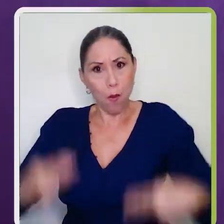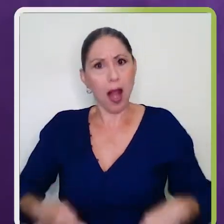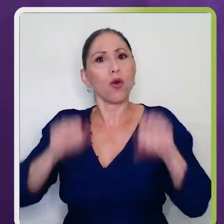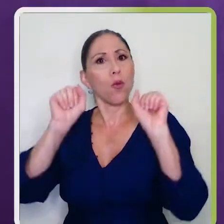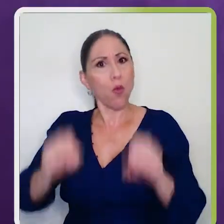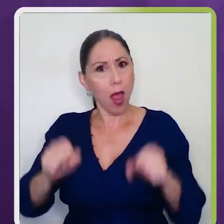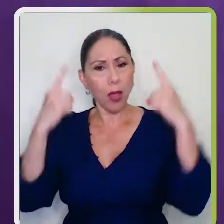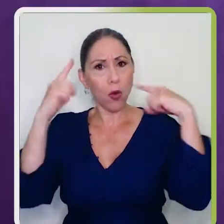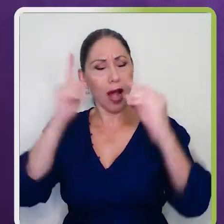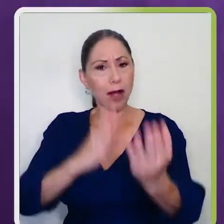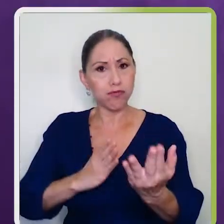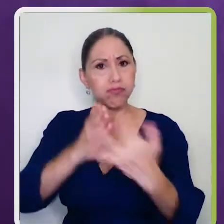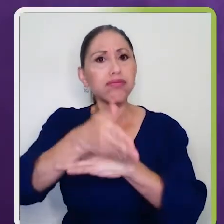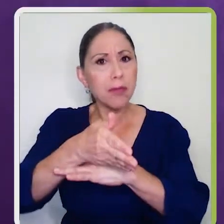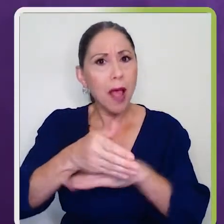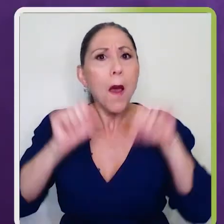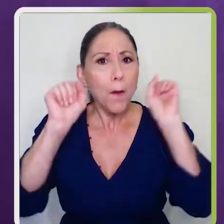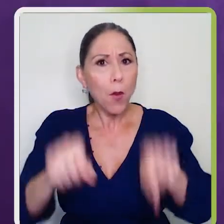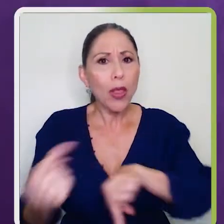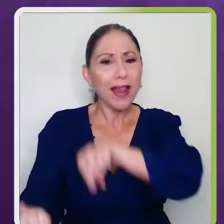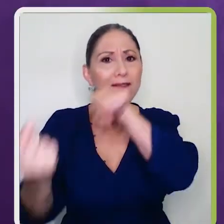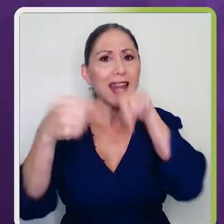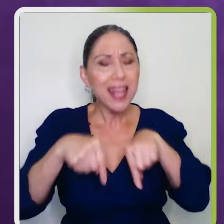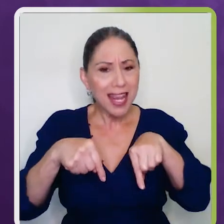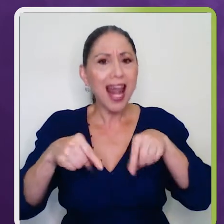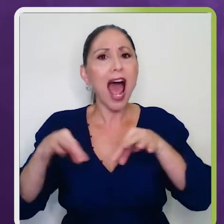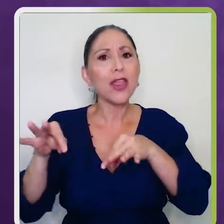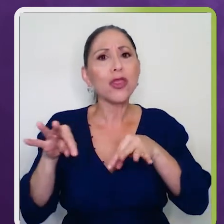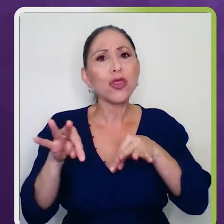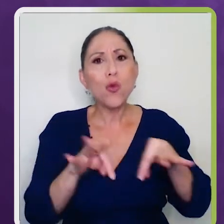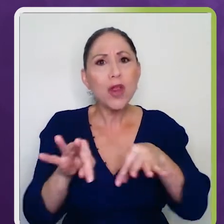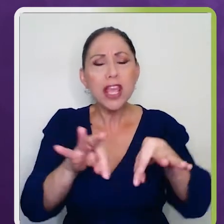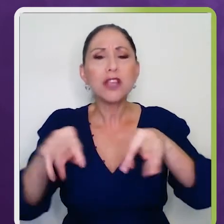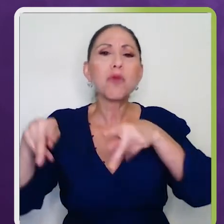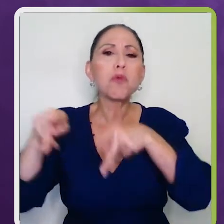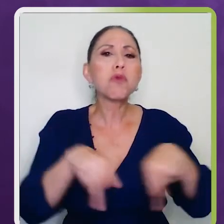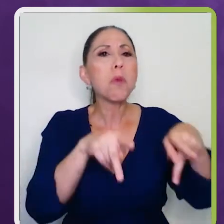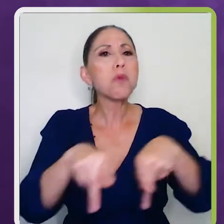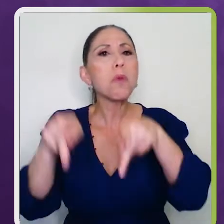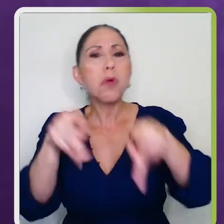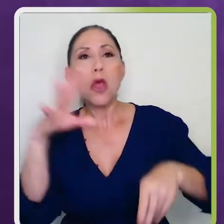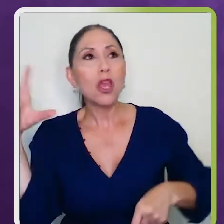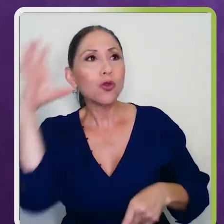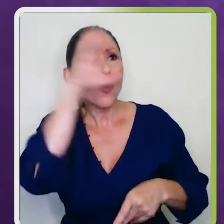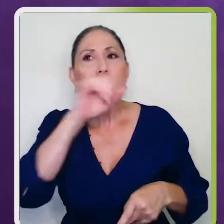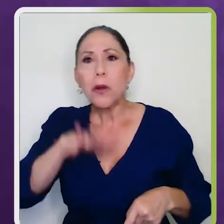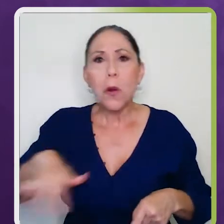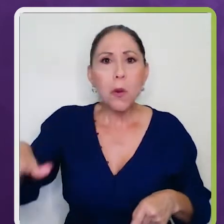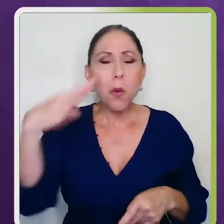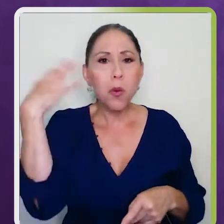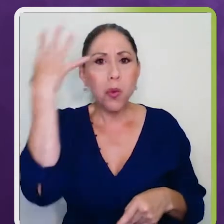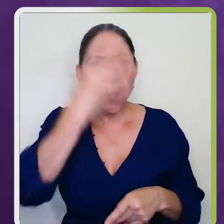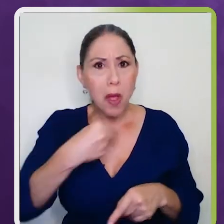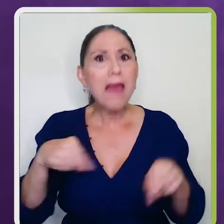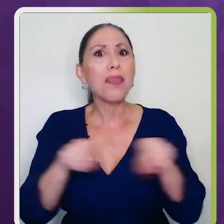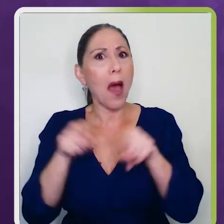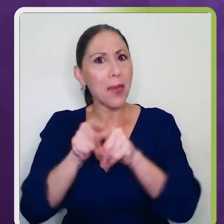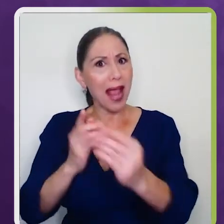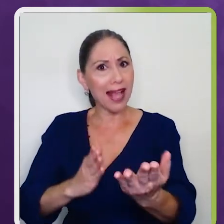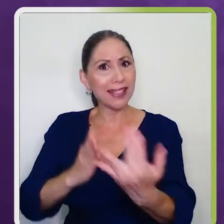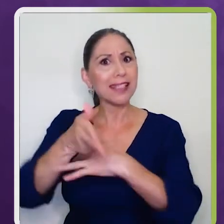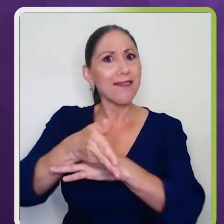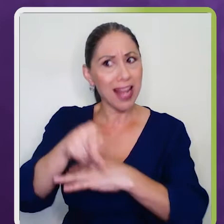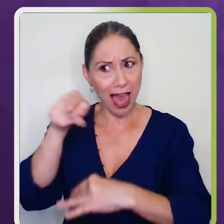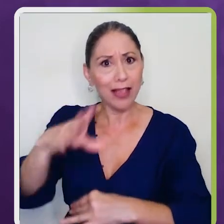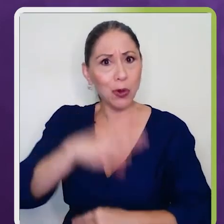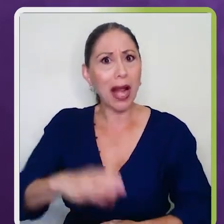solo poder venir a hacer turismo, descubrir nuestra riqueza y tener accesibilidad, que es una condición